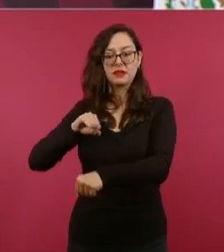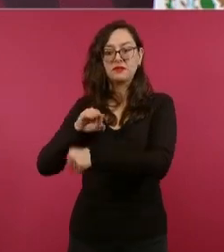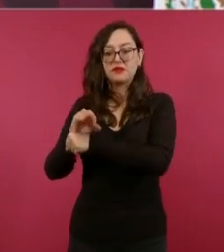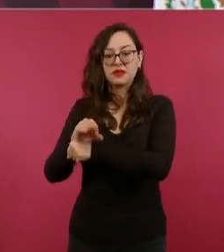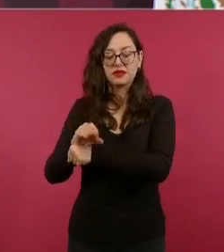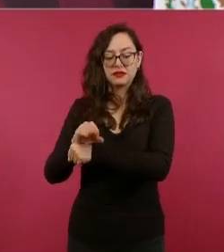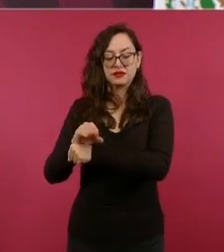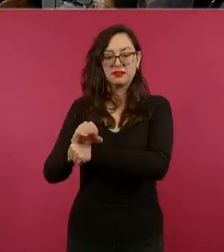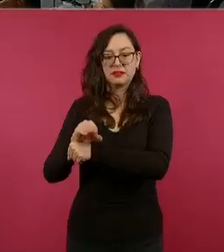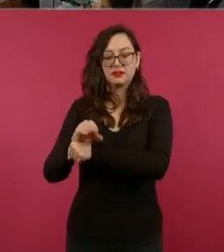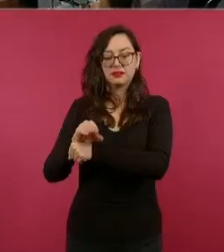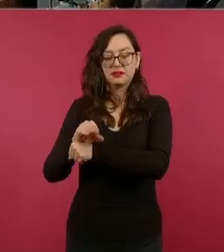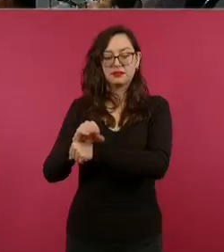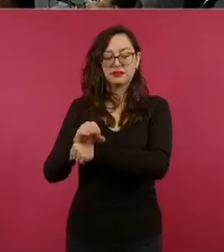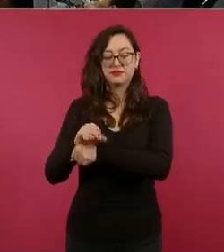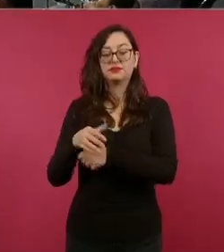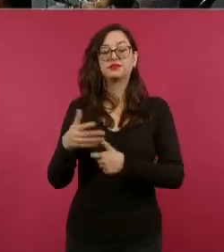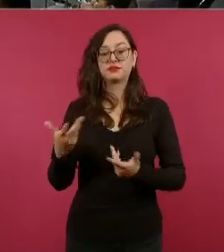Entonces,